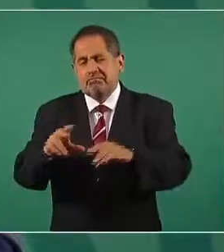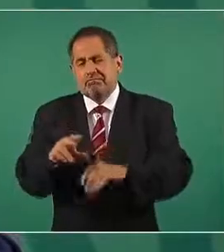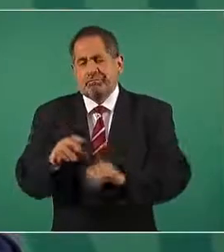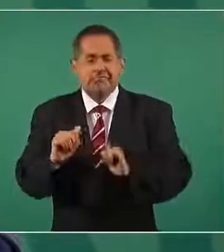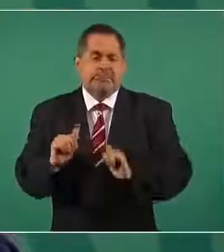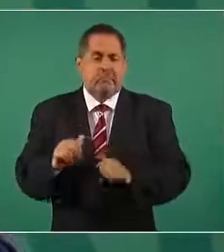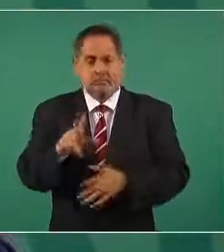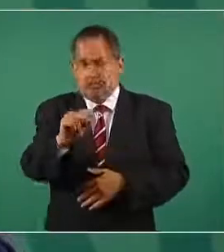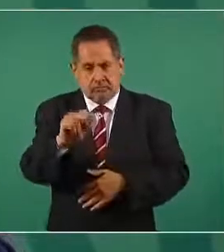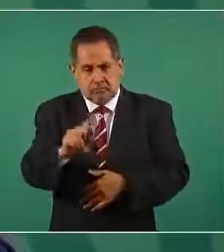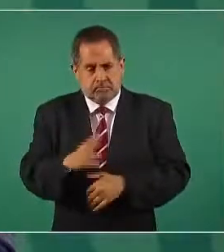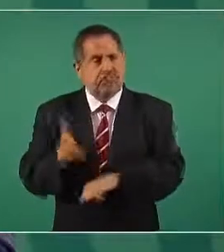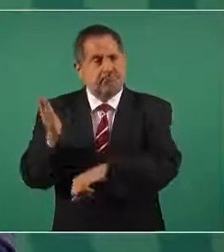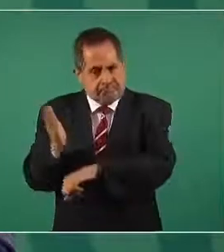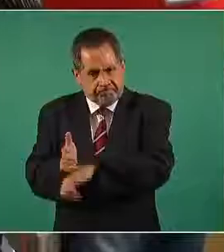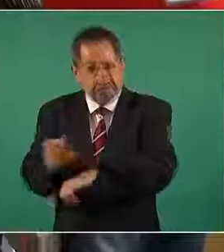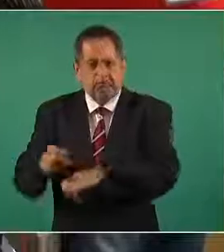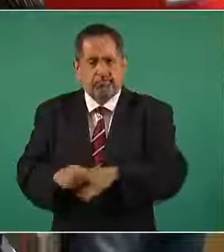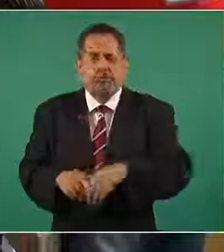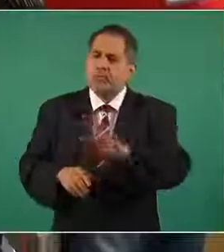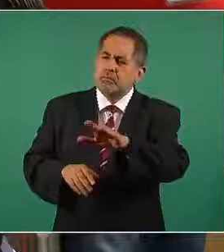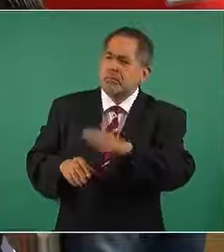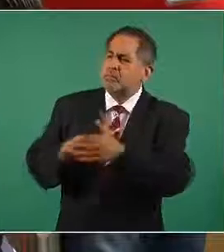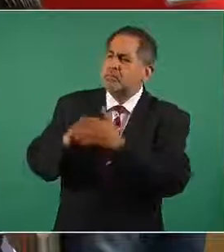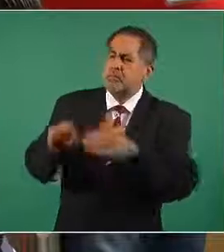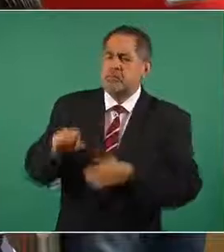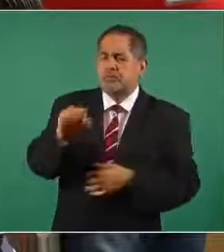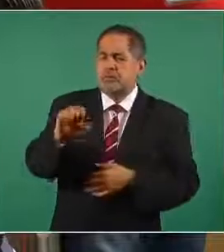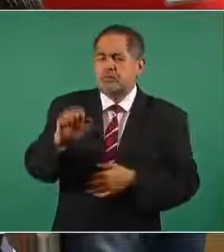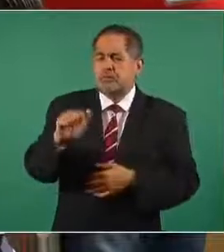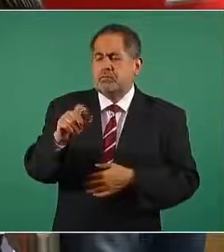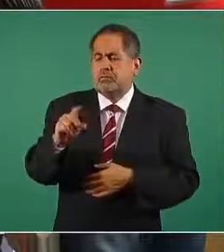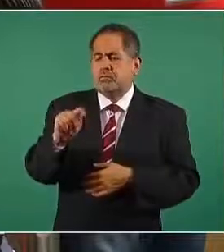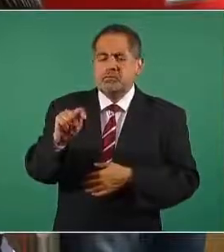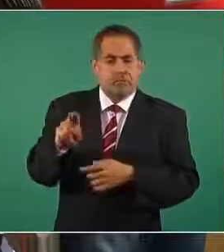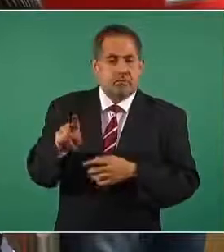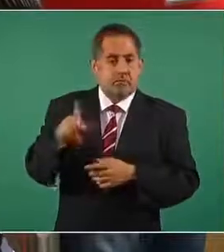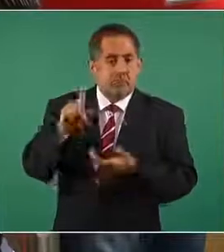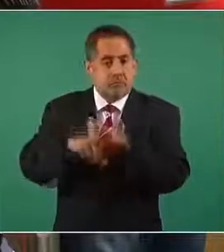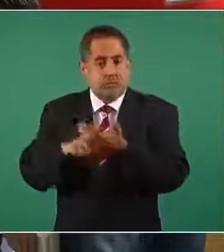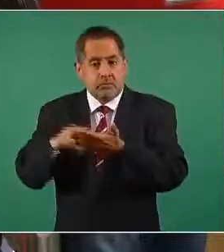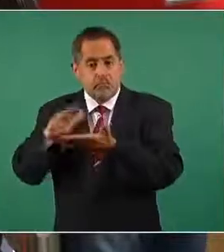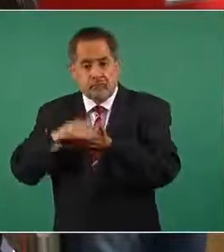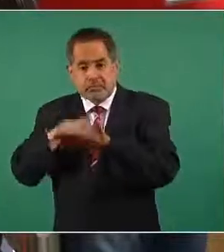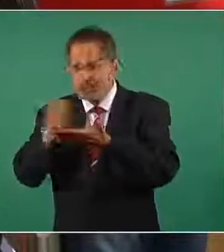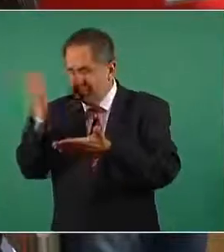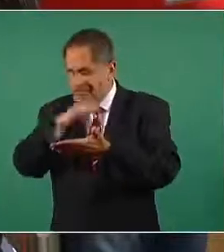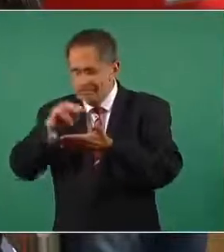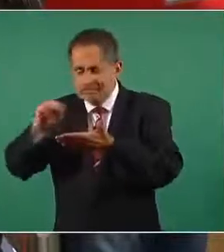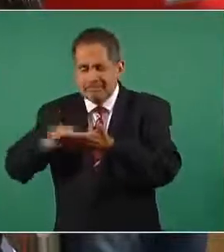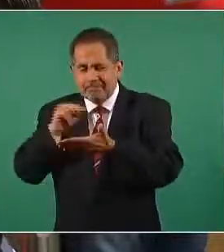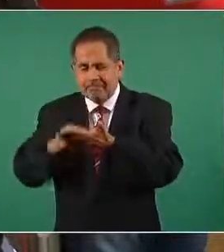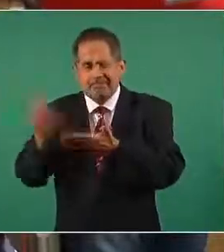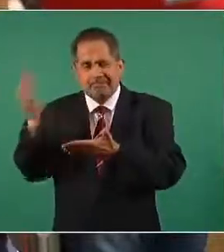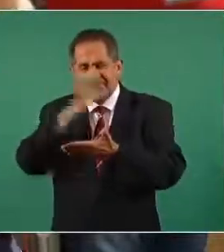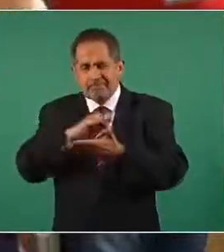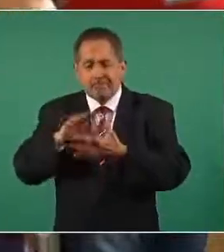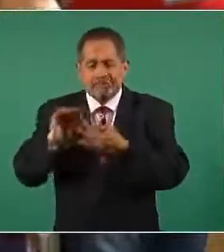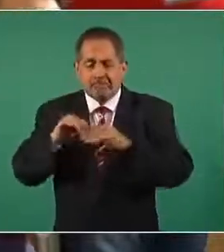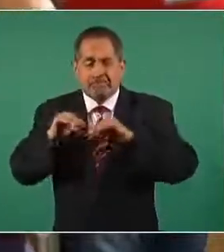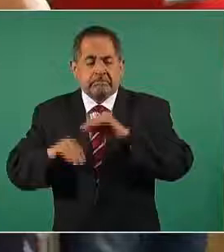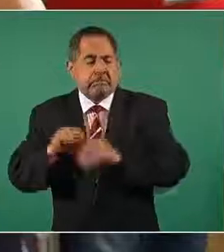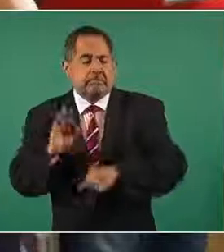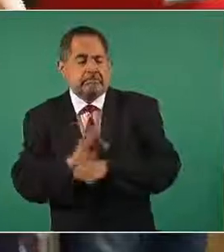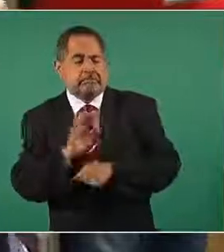hay impunidad para nadie. En Sedato, por ejemplo, presidente, se usaron muchos documentos apócrifos, sí, así era falsos, antes,